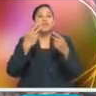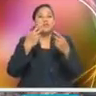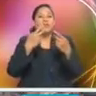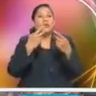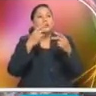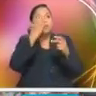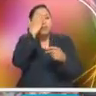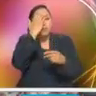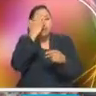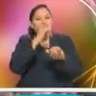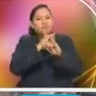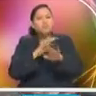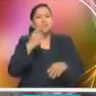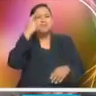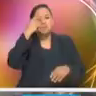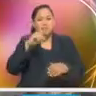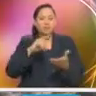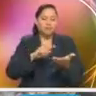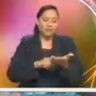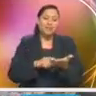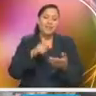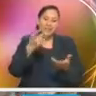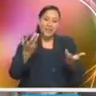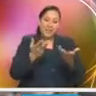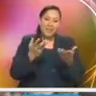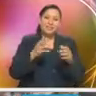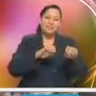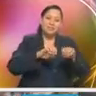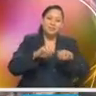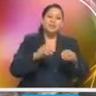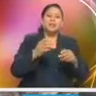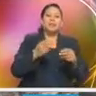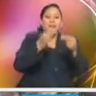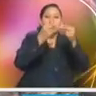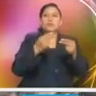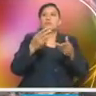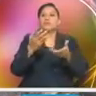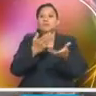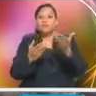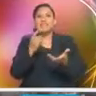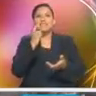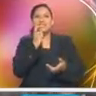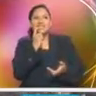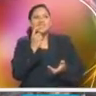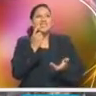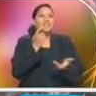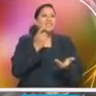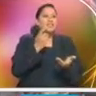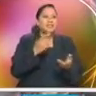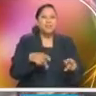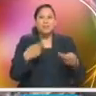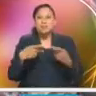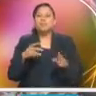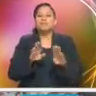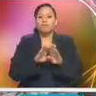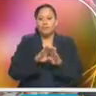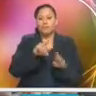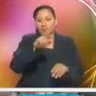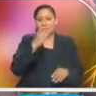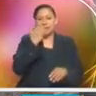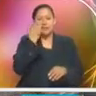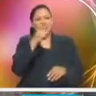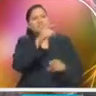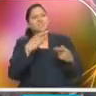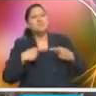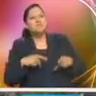como decía, para la generación de nichos de mercado. La idea es conocer las necesidades de los